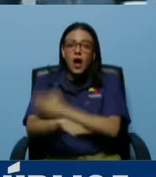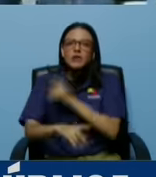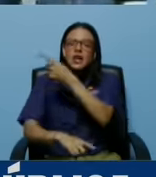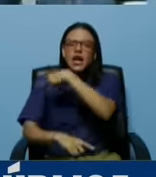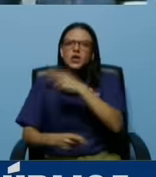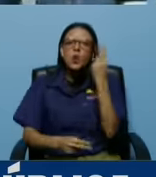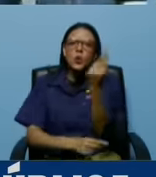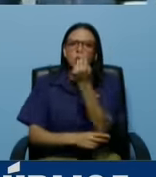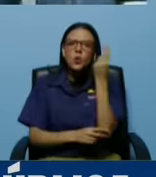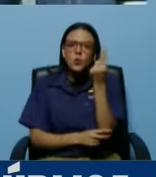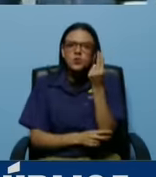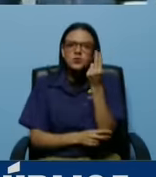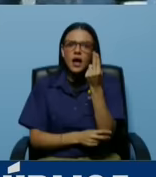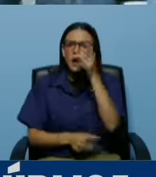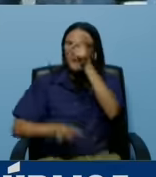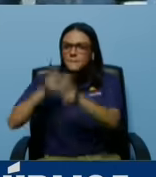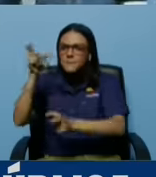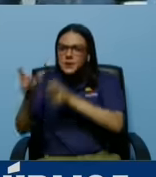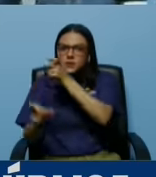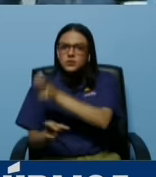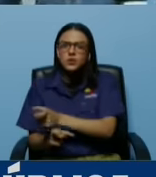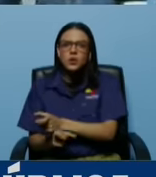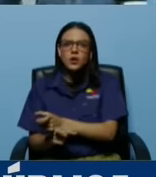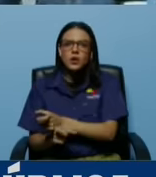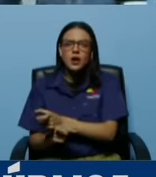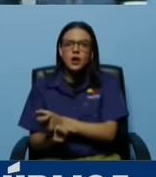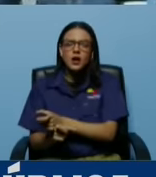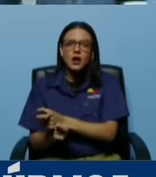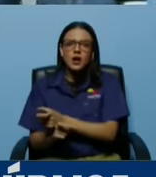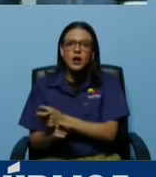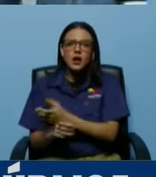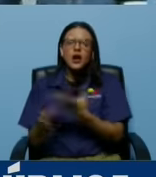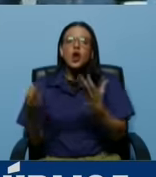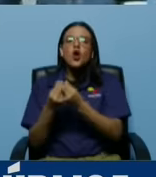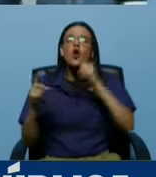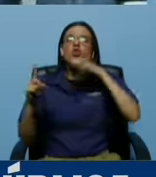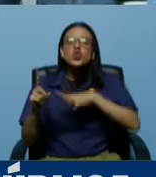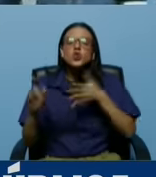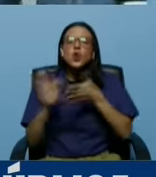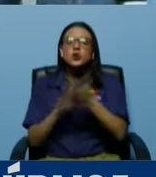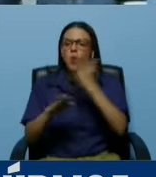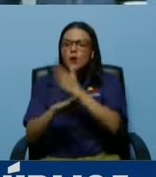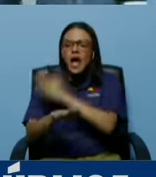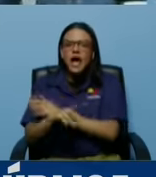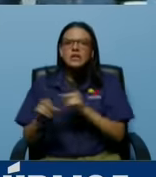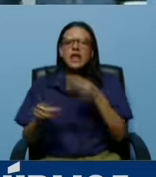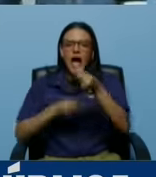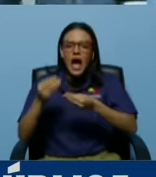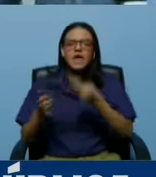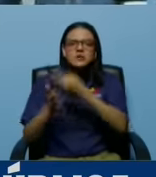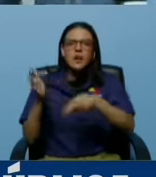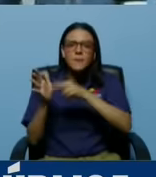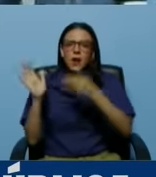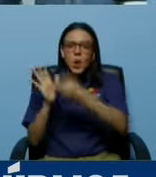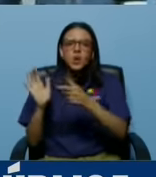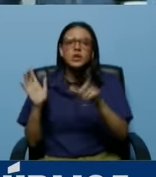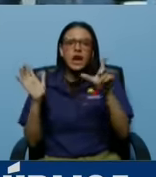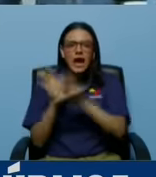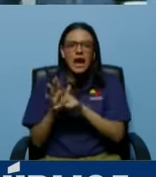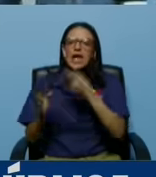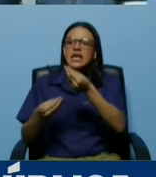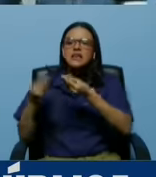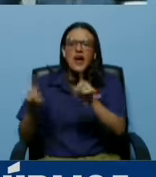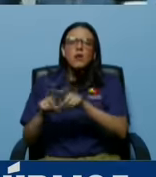dijimos, personas con prontuarios delictivos, a quienes previamente